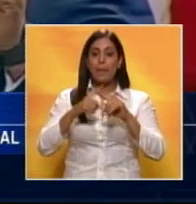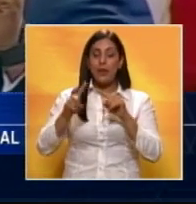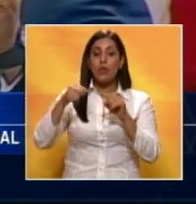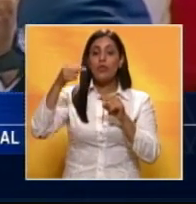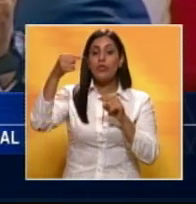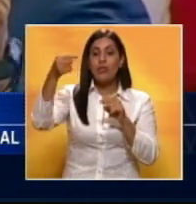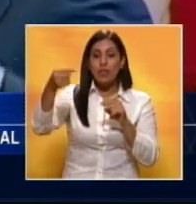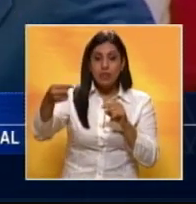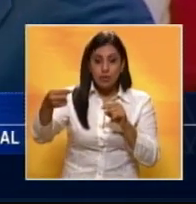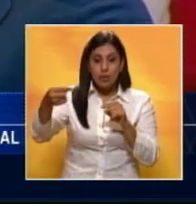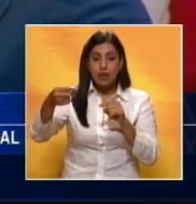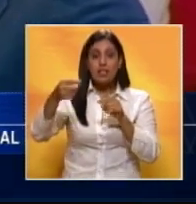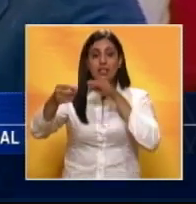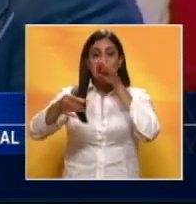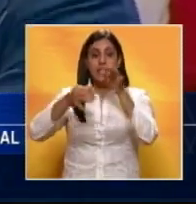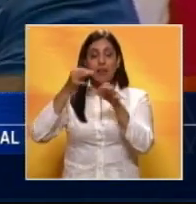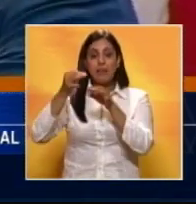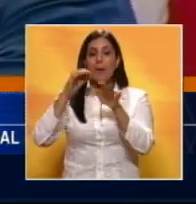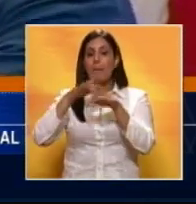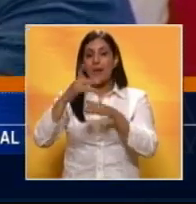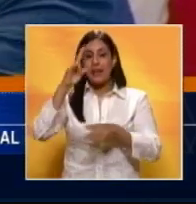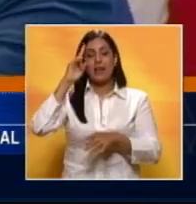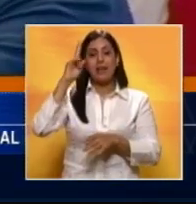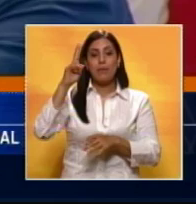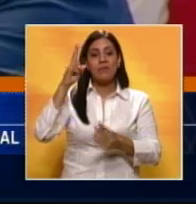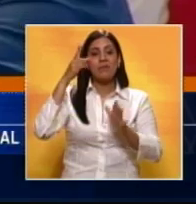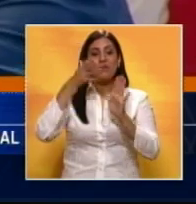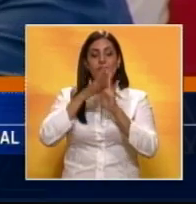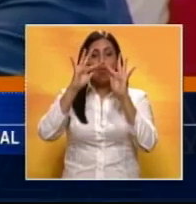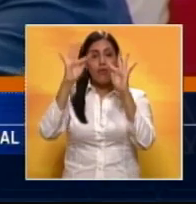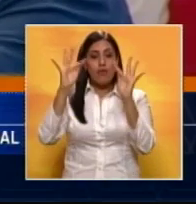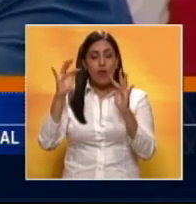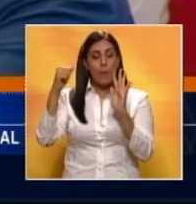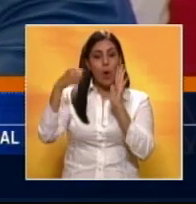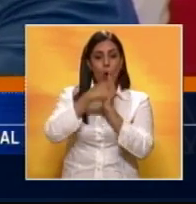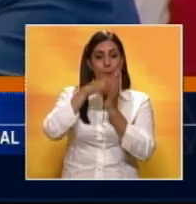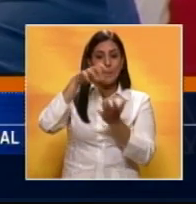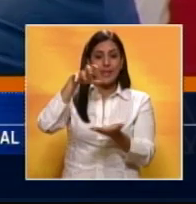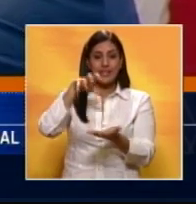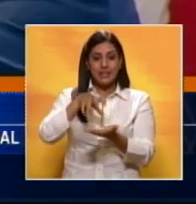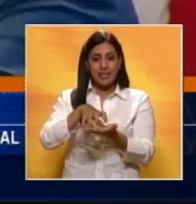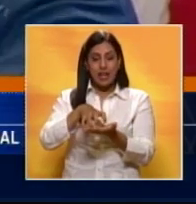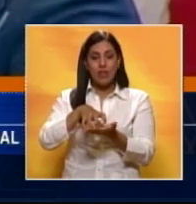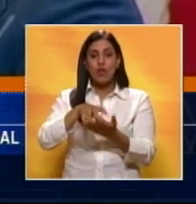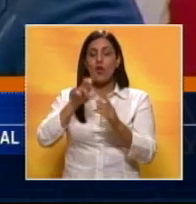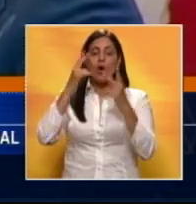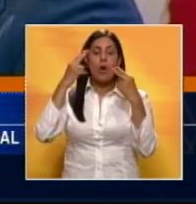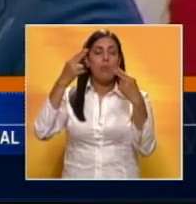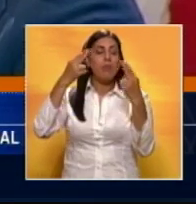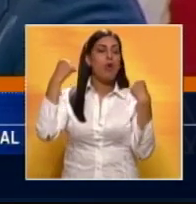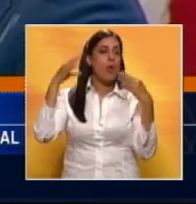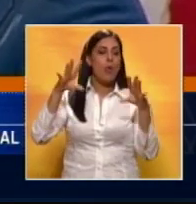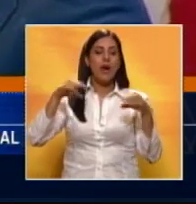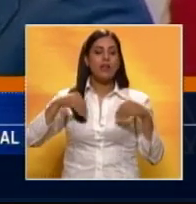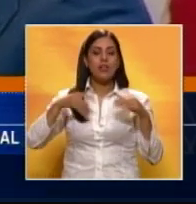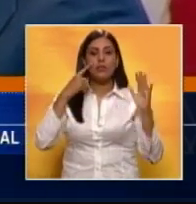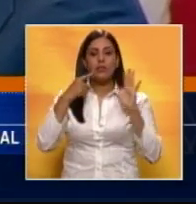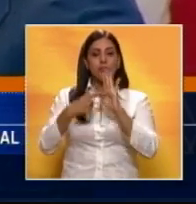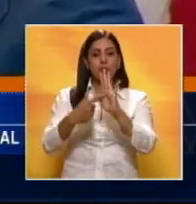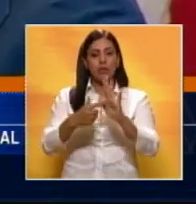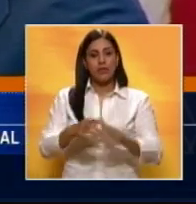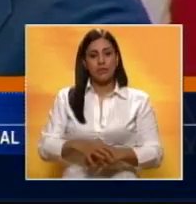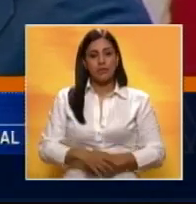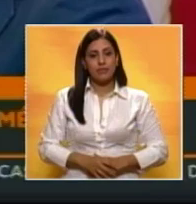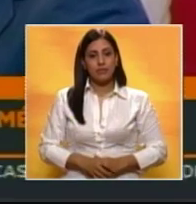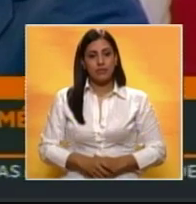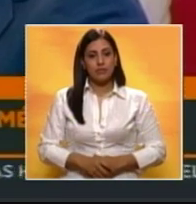después de manera declarativa, para cumplir con el formato del golpe de Estado, los desconoce